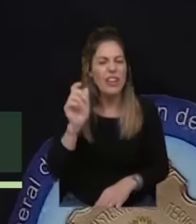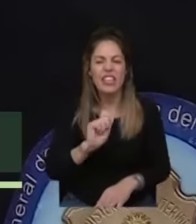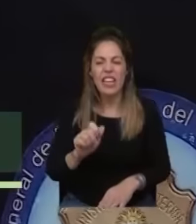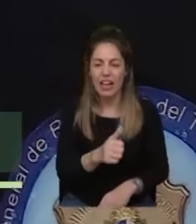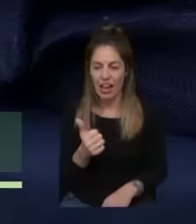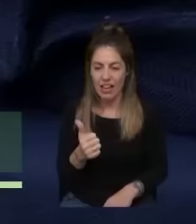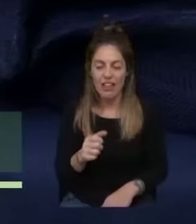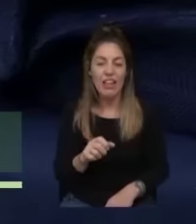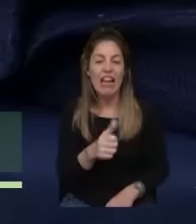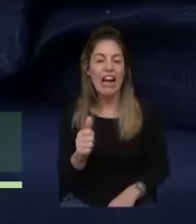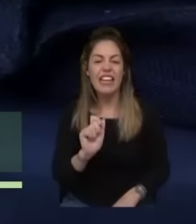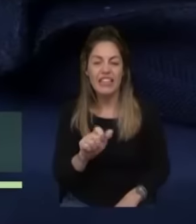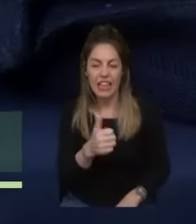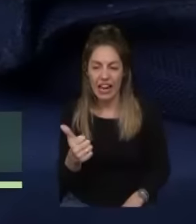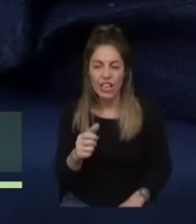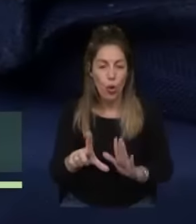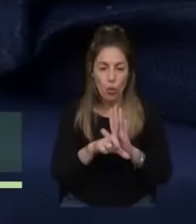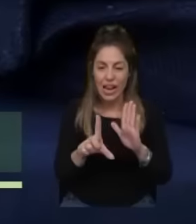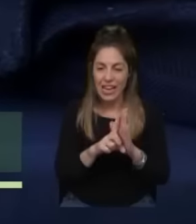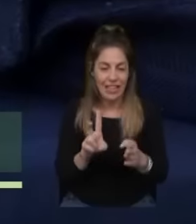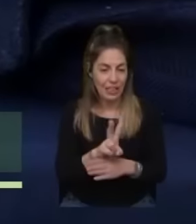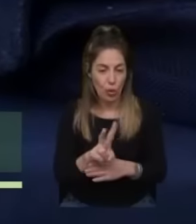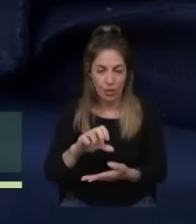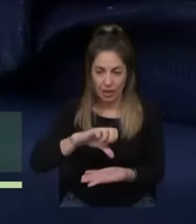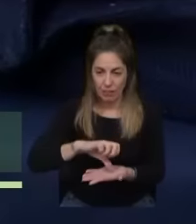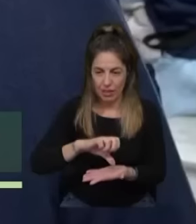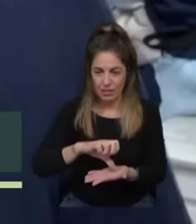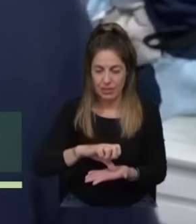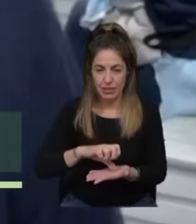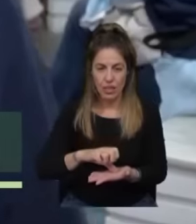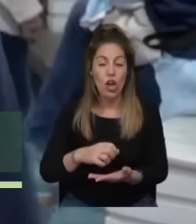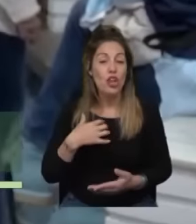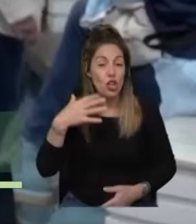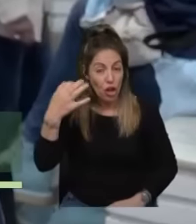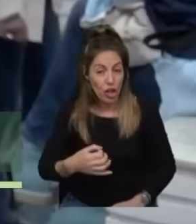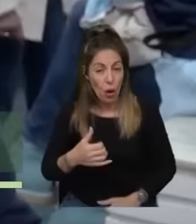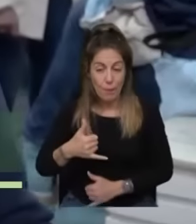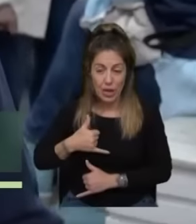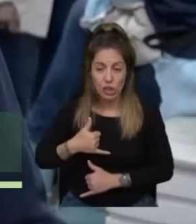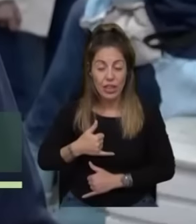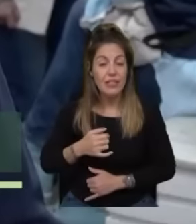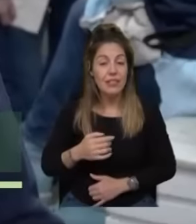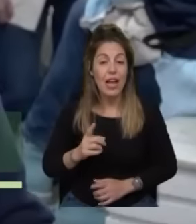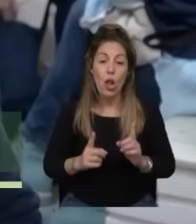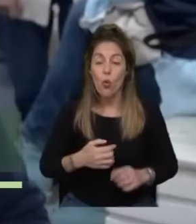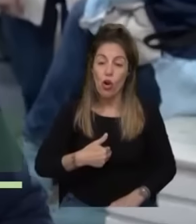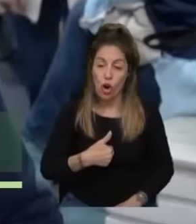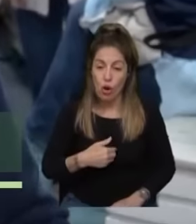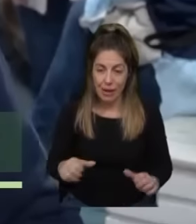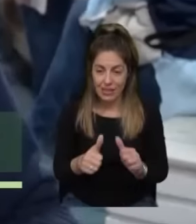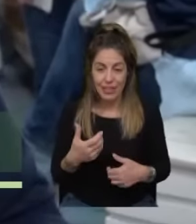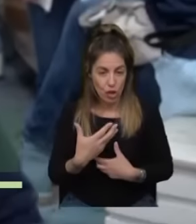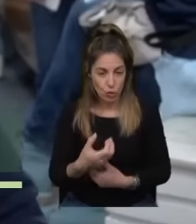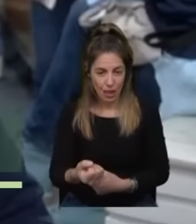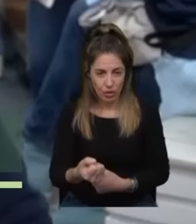gane, una ley que blinde al país. Yo creo que los militares tienen algún papel para hacer